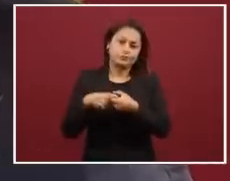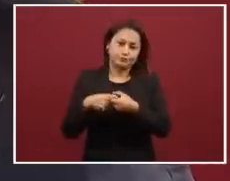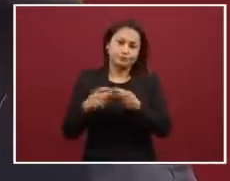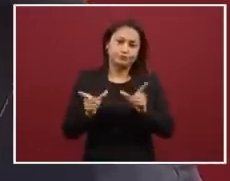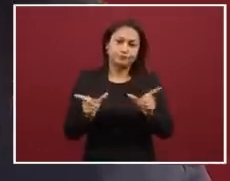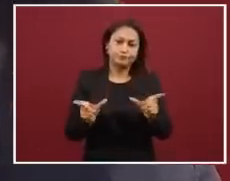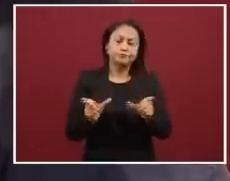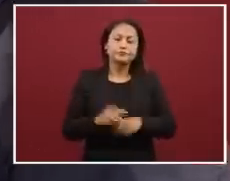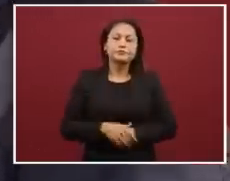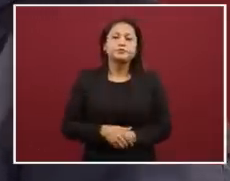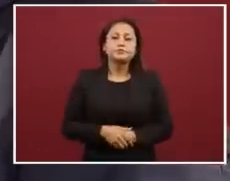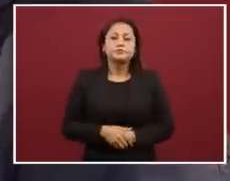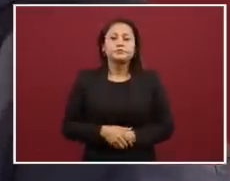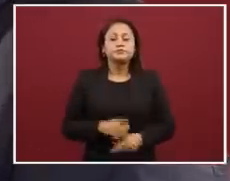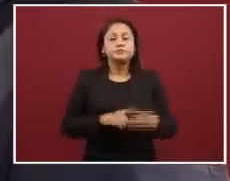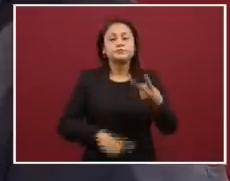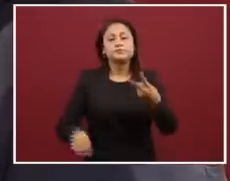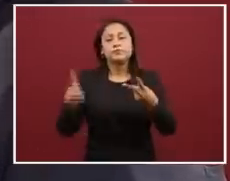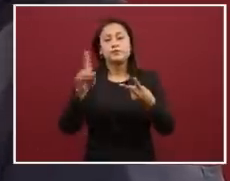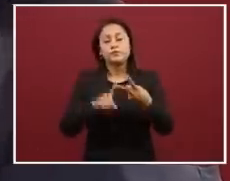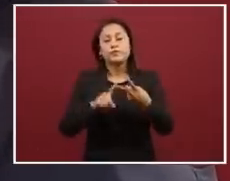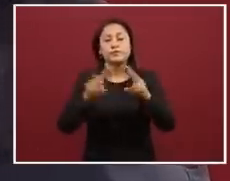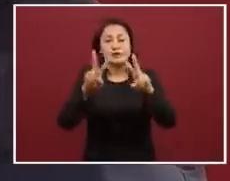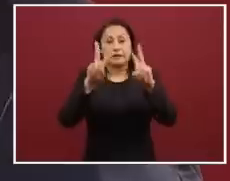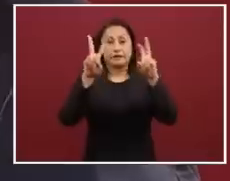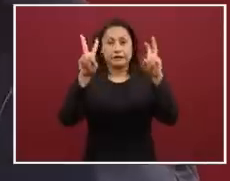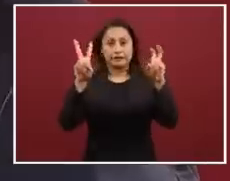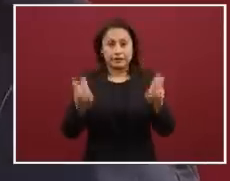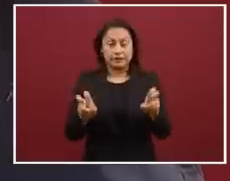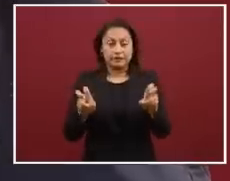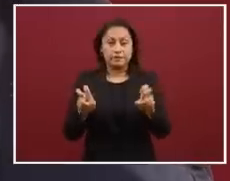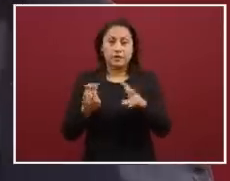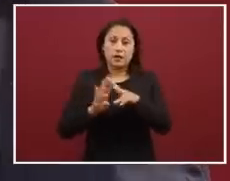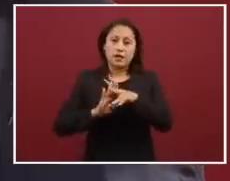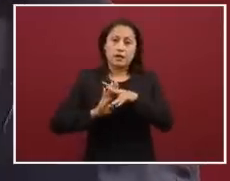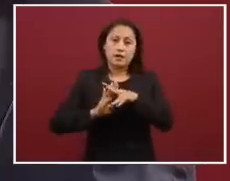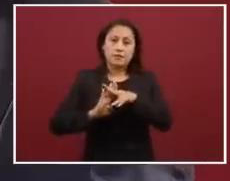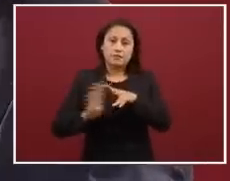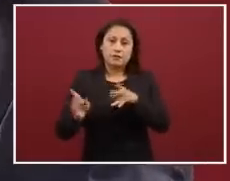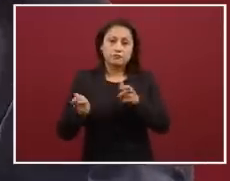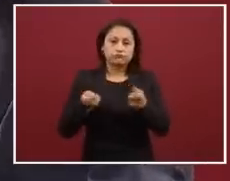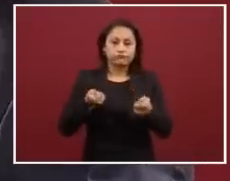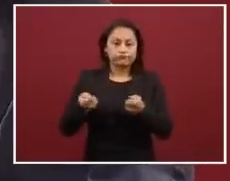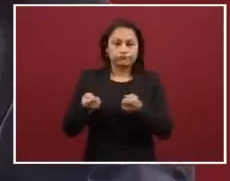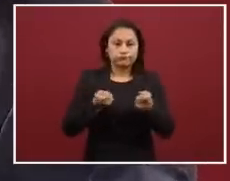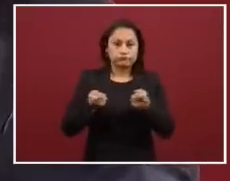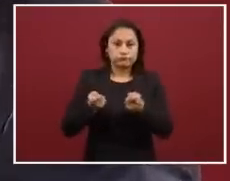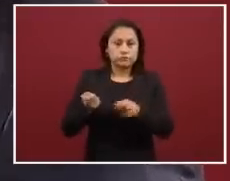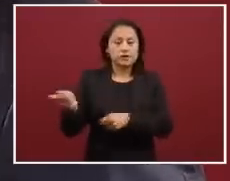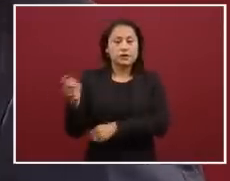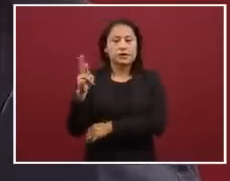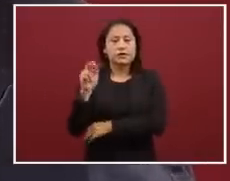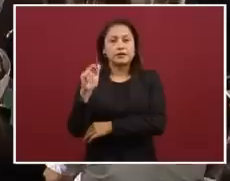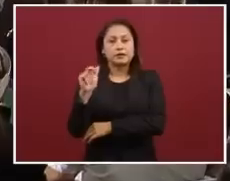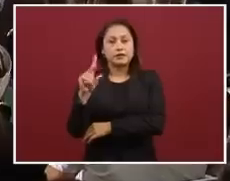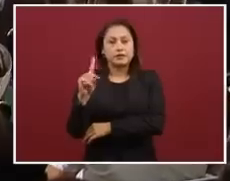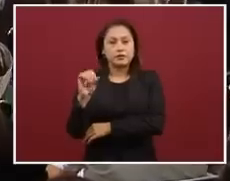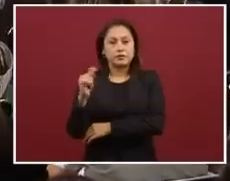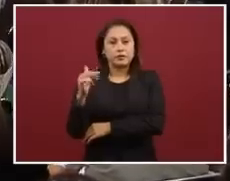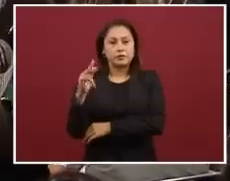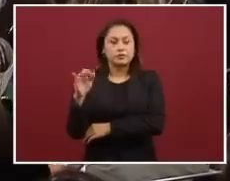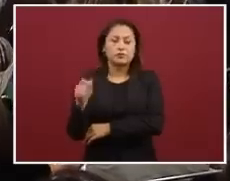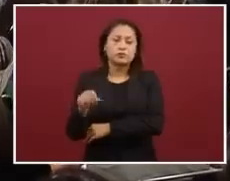El tema que tiene que ver con la regulación migratoria, a cargo de Francisco Garduño y el INAMI, el Instituto Nacional de